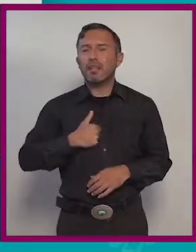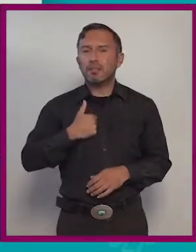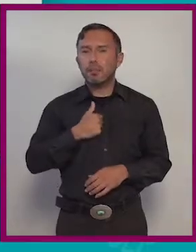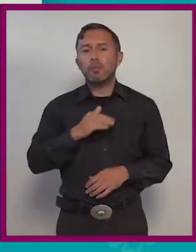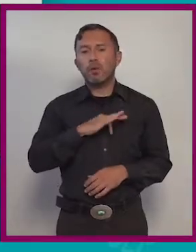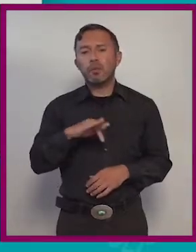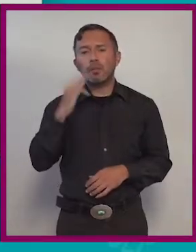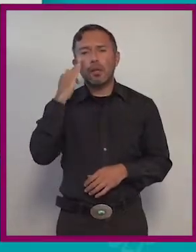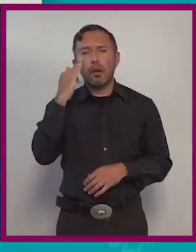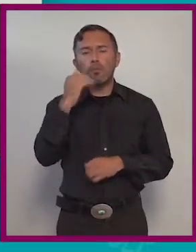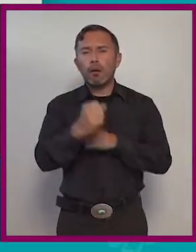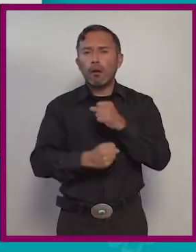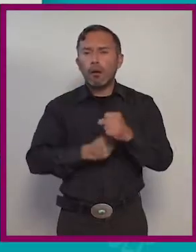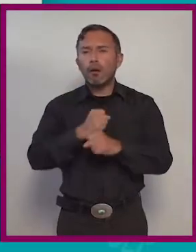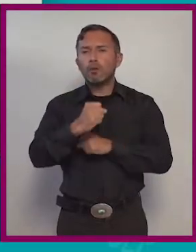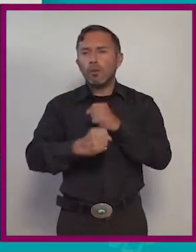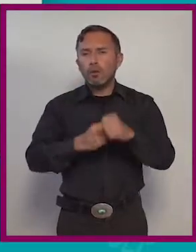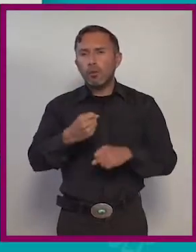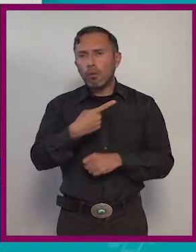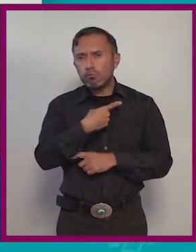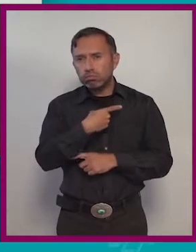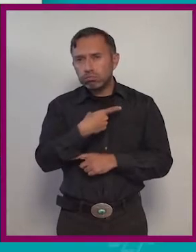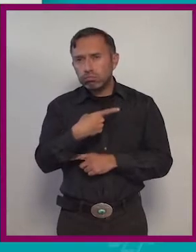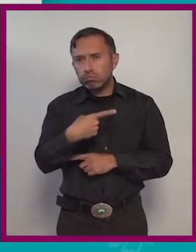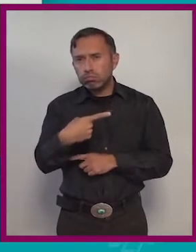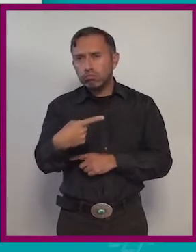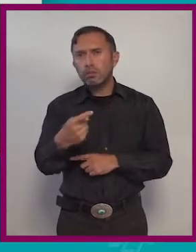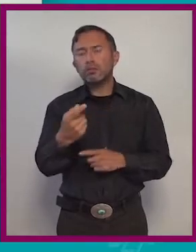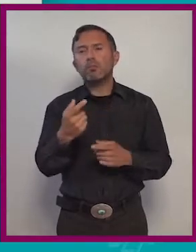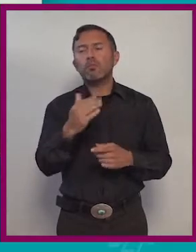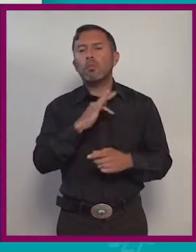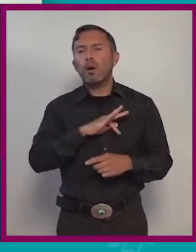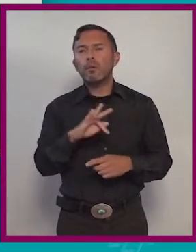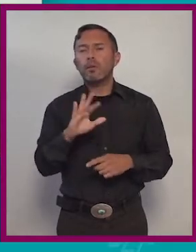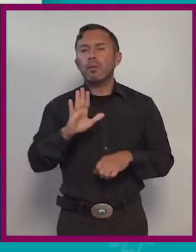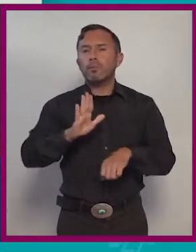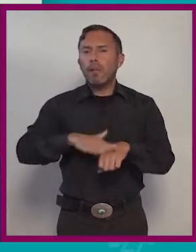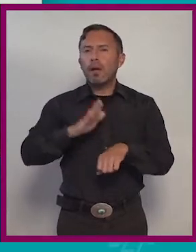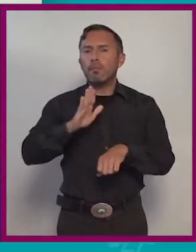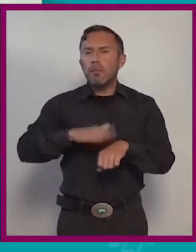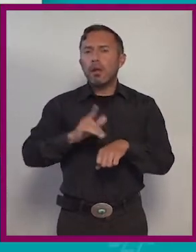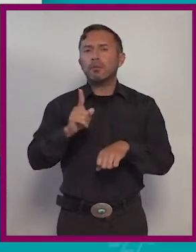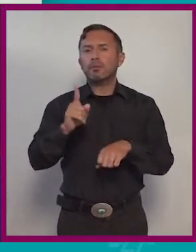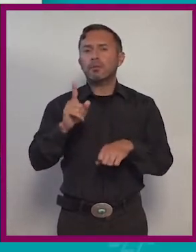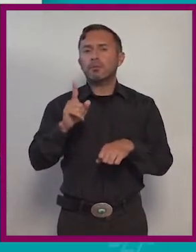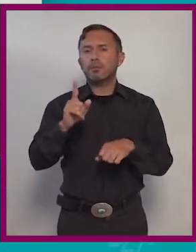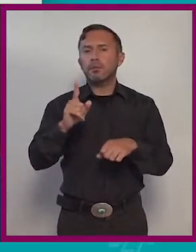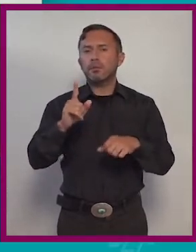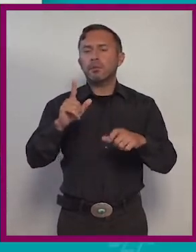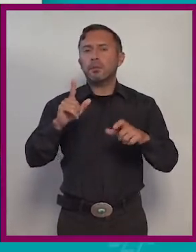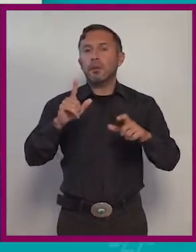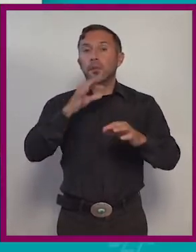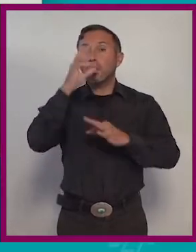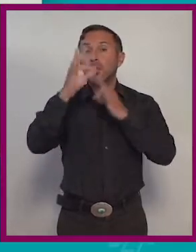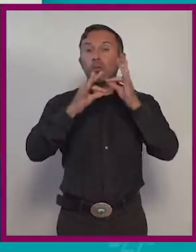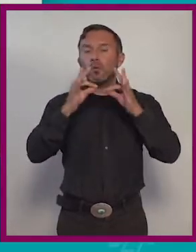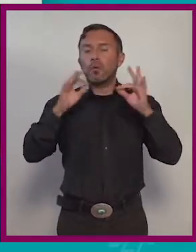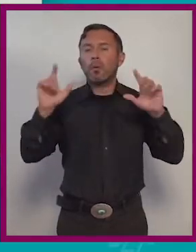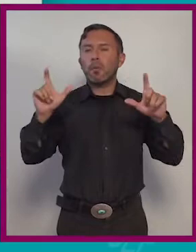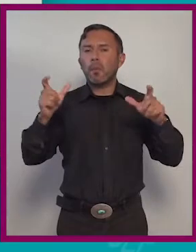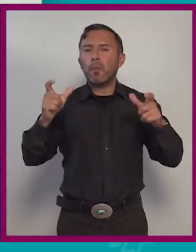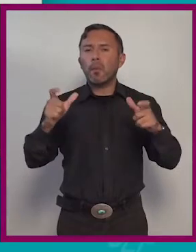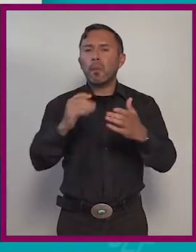largo del tiempo y digamos, ir cada vez más disminuyendo su difusión y su